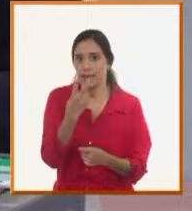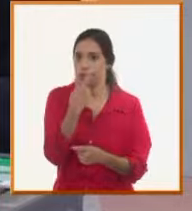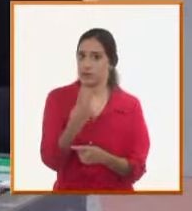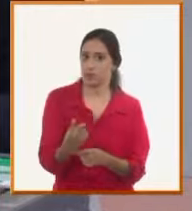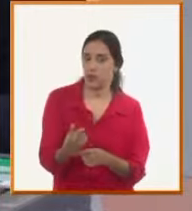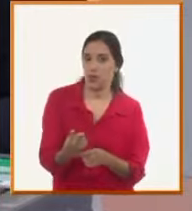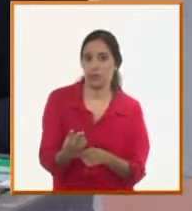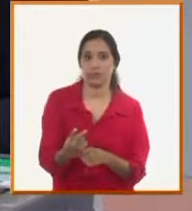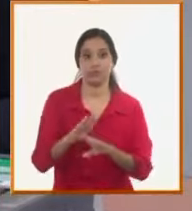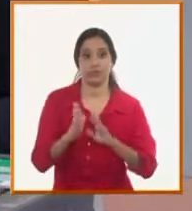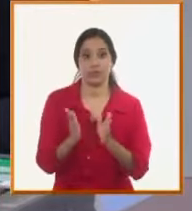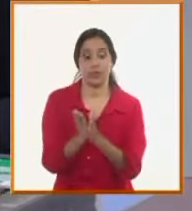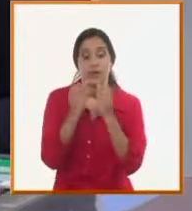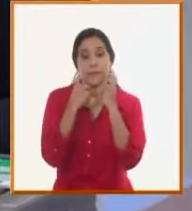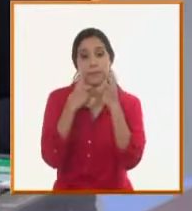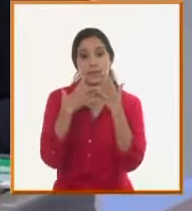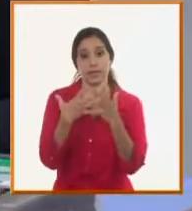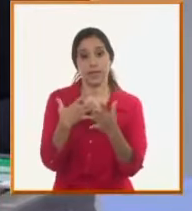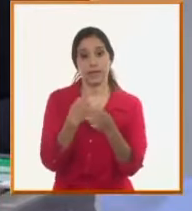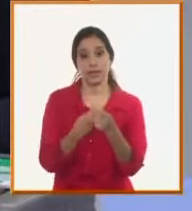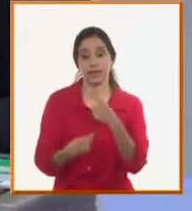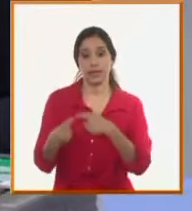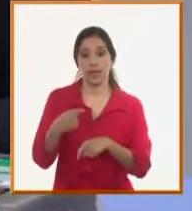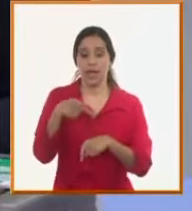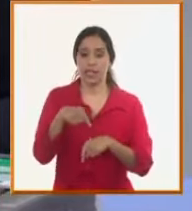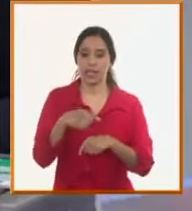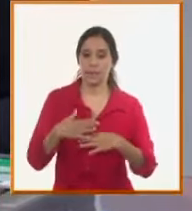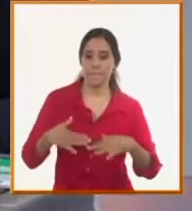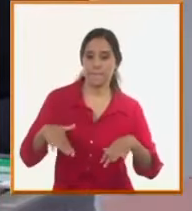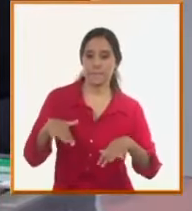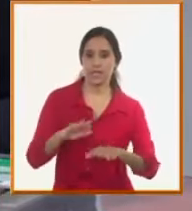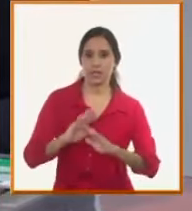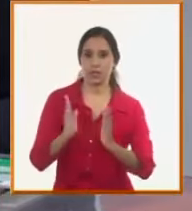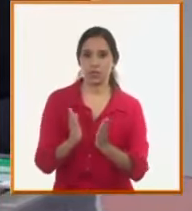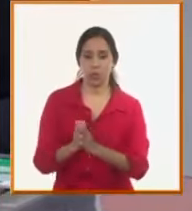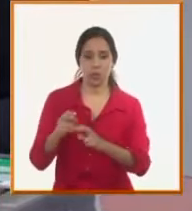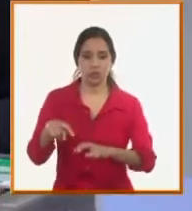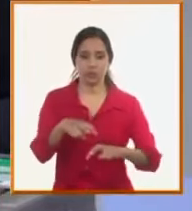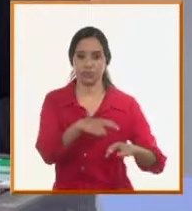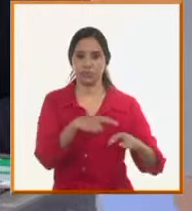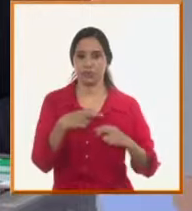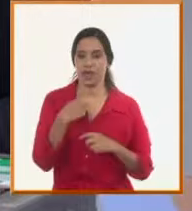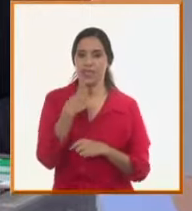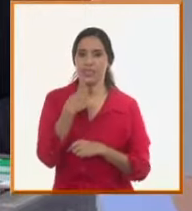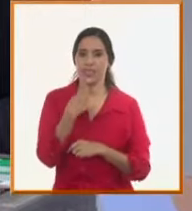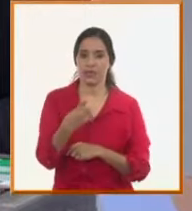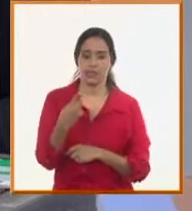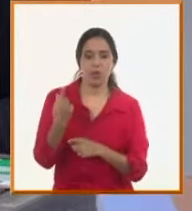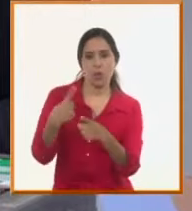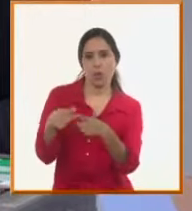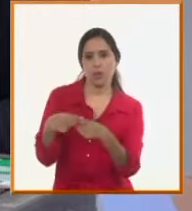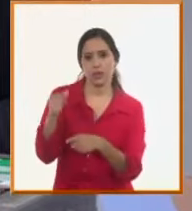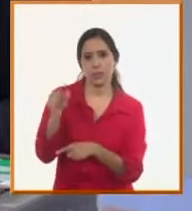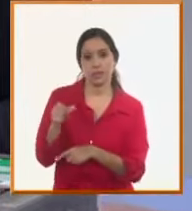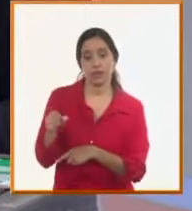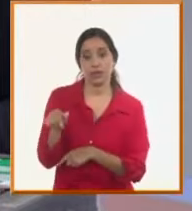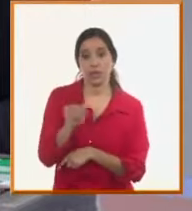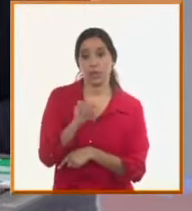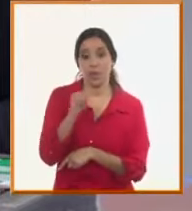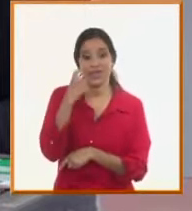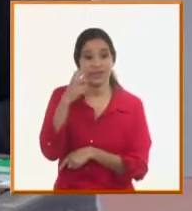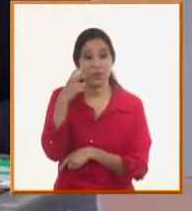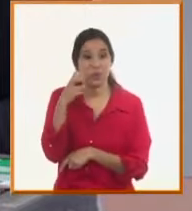de todos los que en esta mesa redonda han planteado y otros, la mayoría, muchísimas personas también, que no